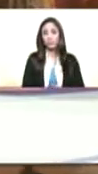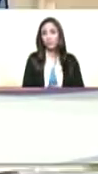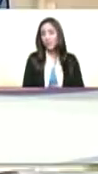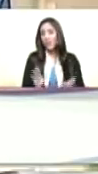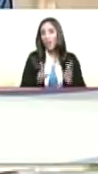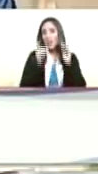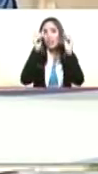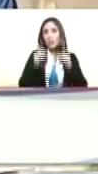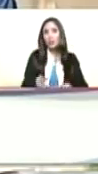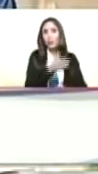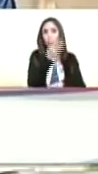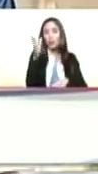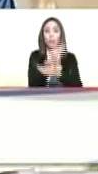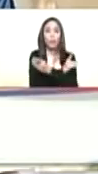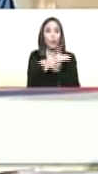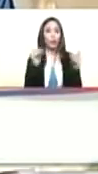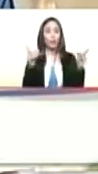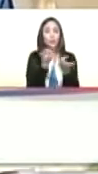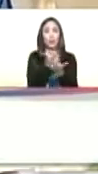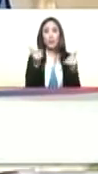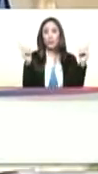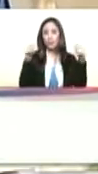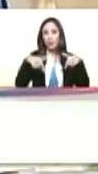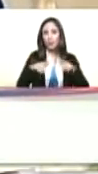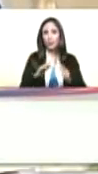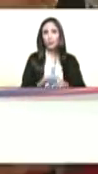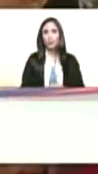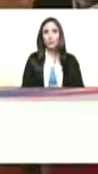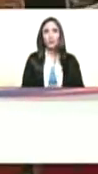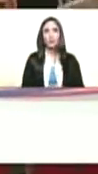ustedes quieran, la democracia.